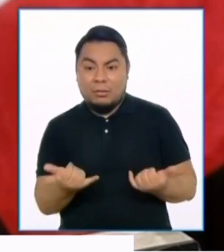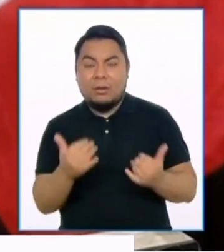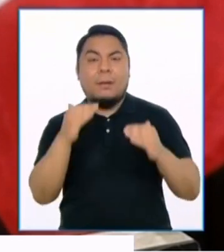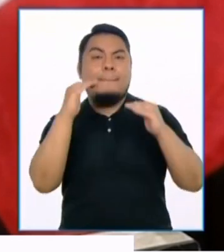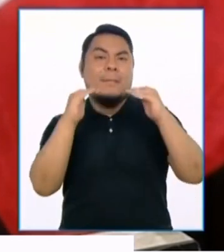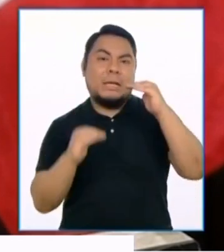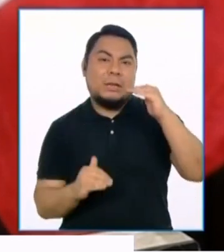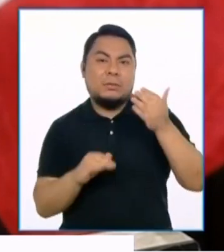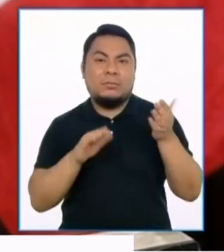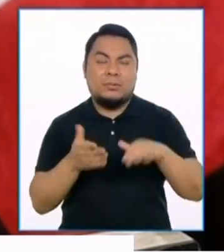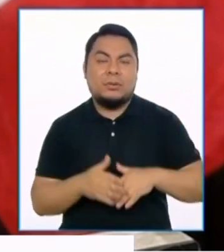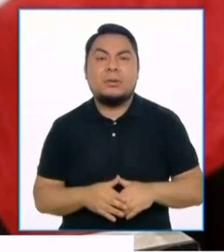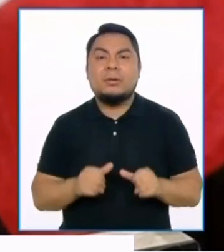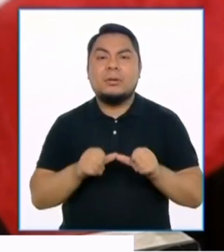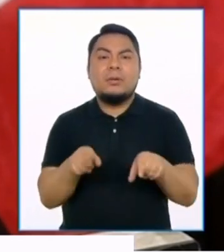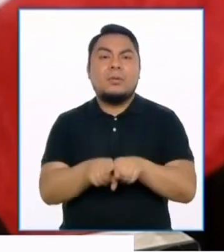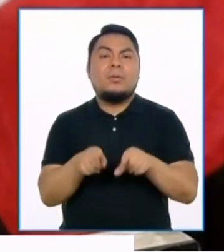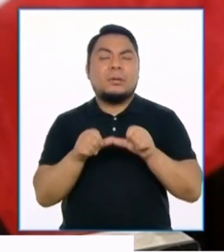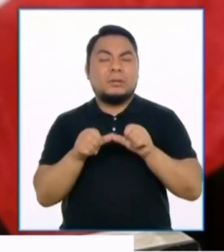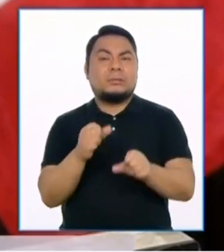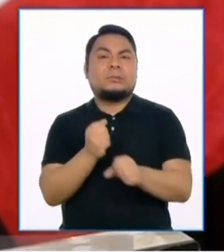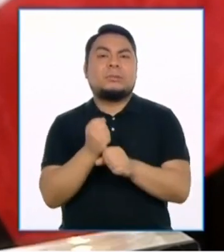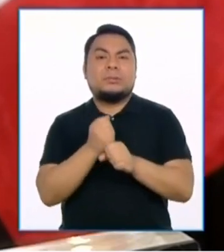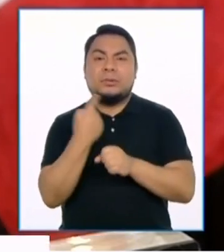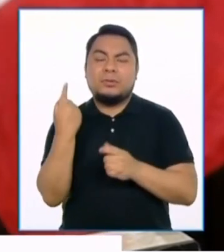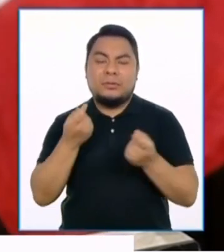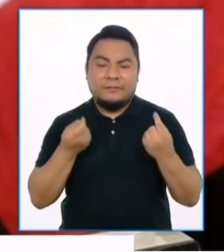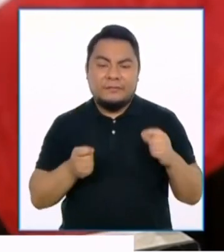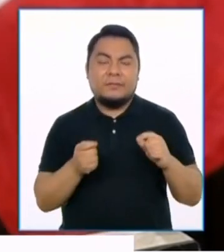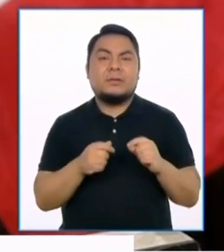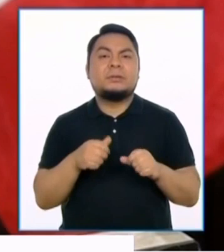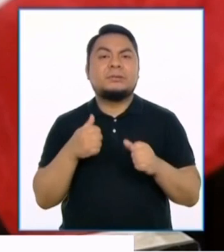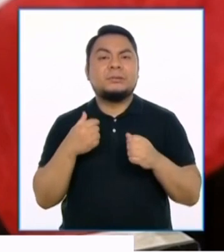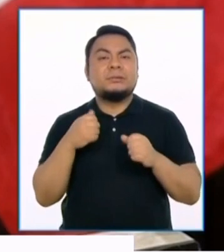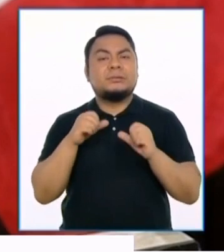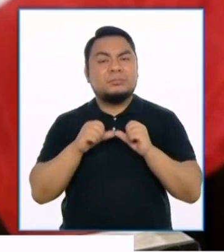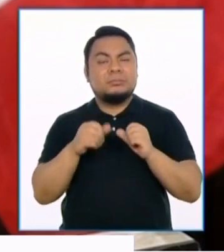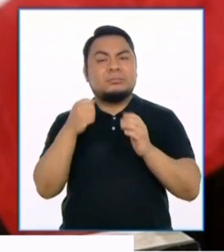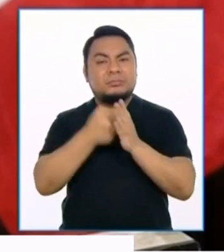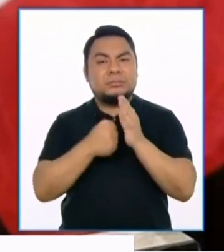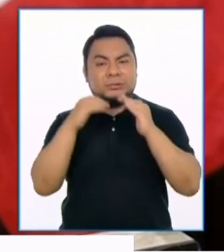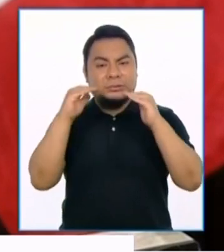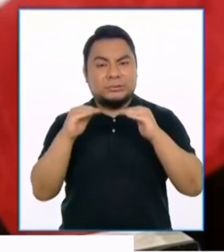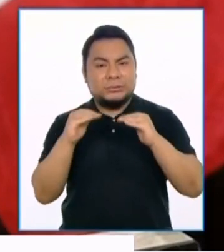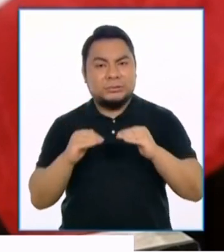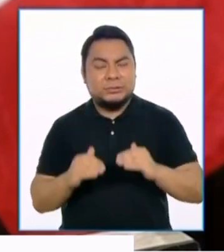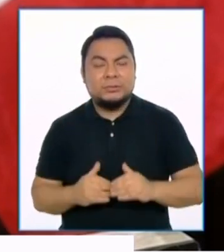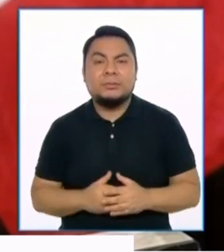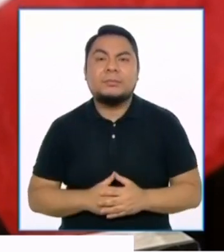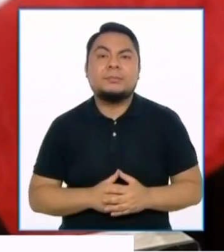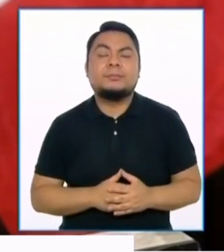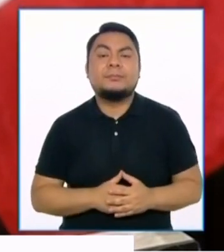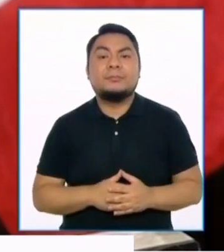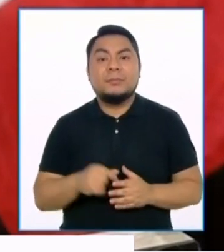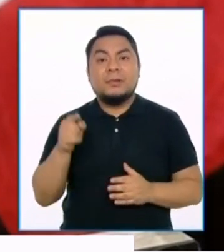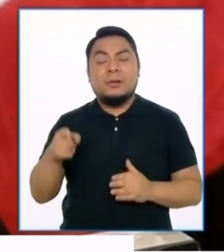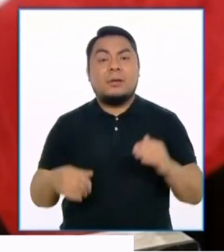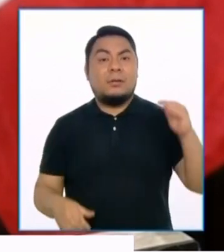menor. Igual seguiremos trabajando con todo nuestro esfuerzo para seguir reduciendo, ¿no? La